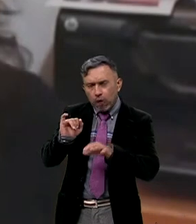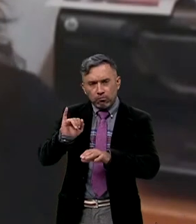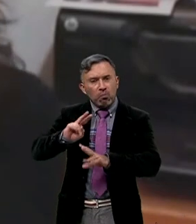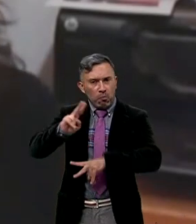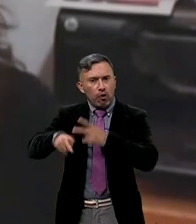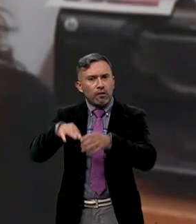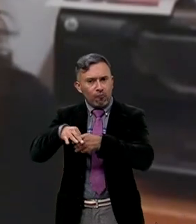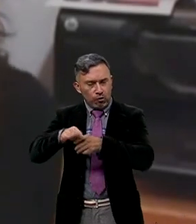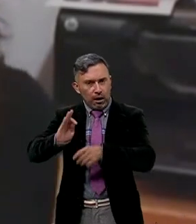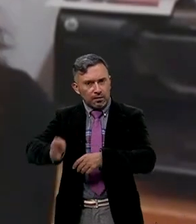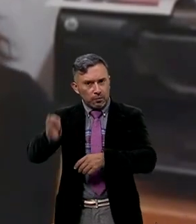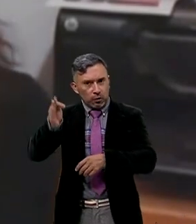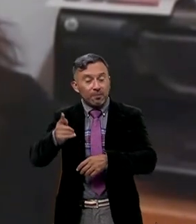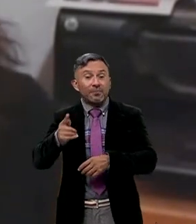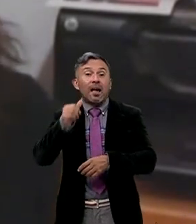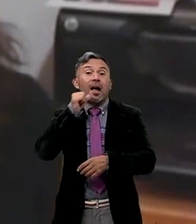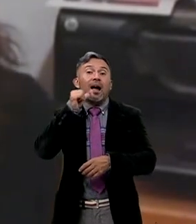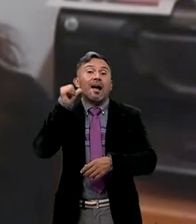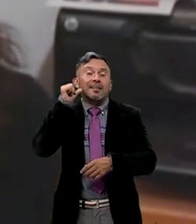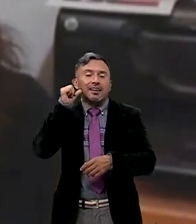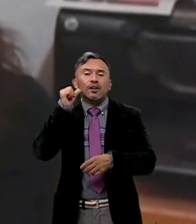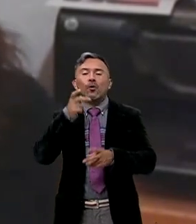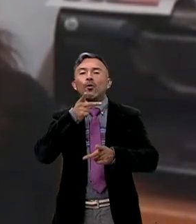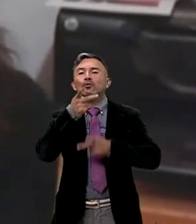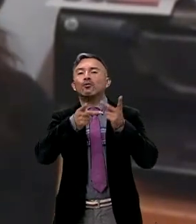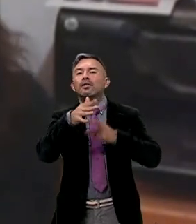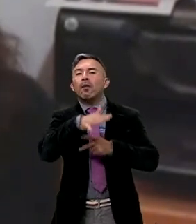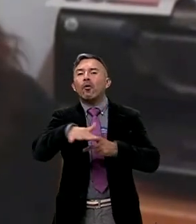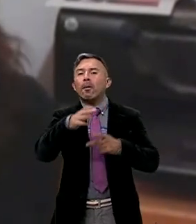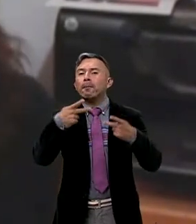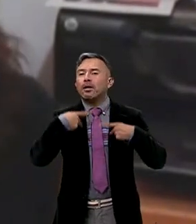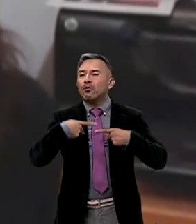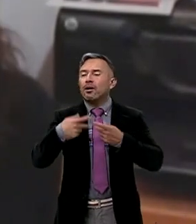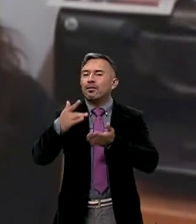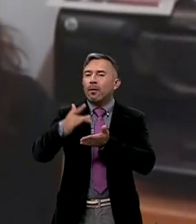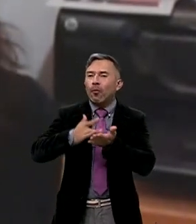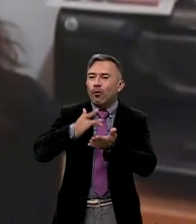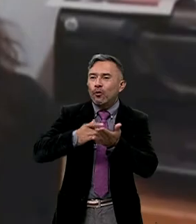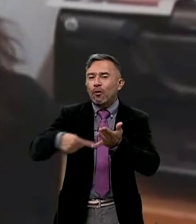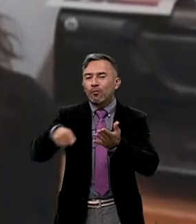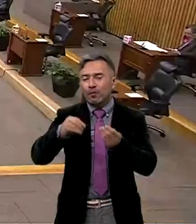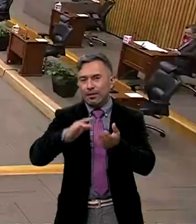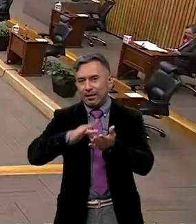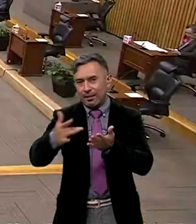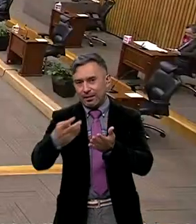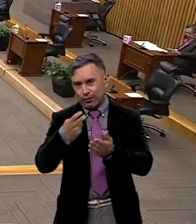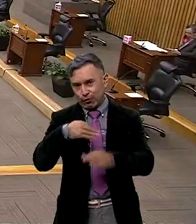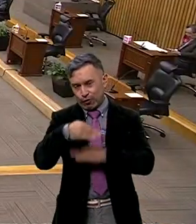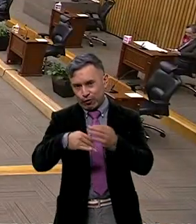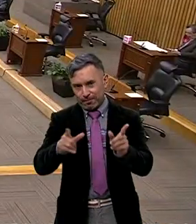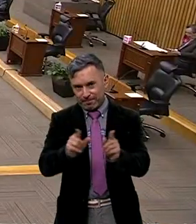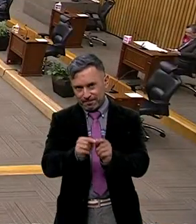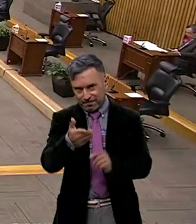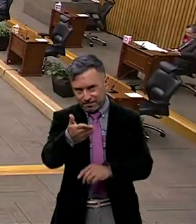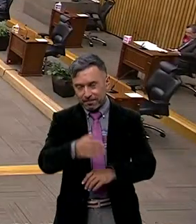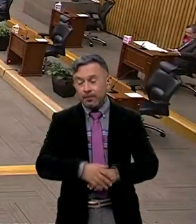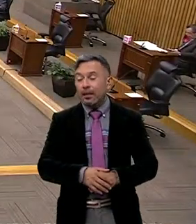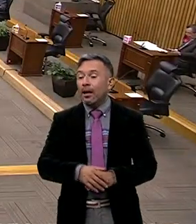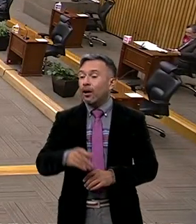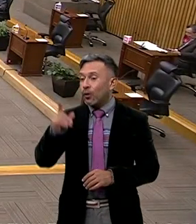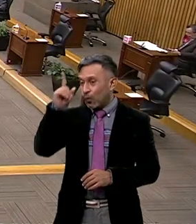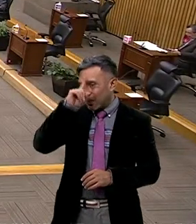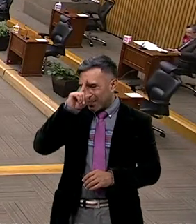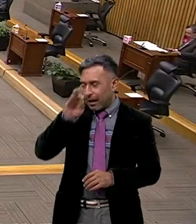que nos apoyaron el día de ayer para la consulta popular y bueno sería cuánto gracias gracias consejera favela